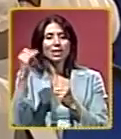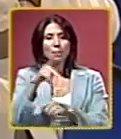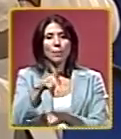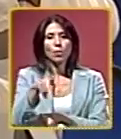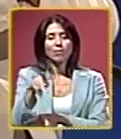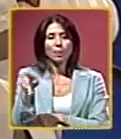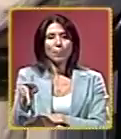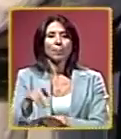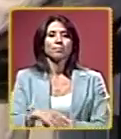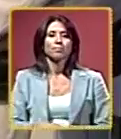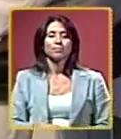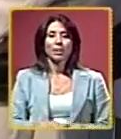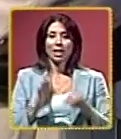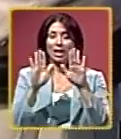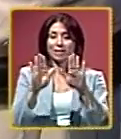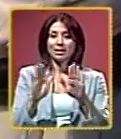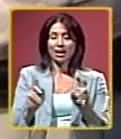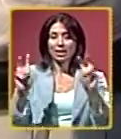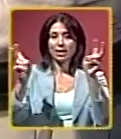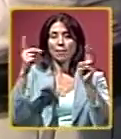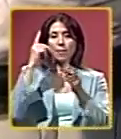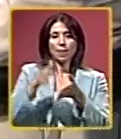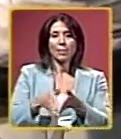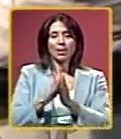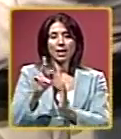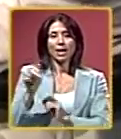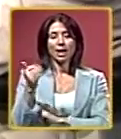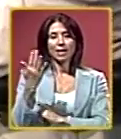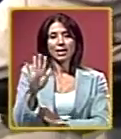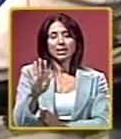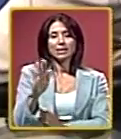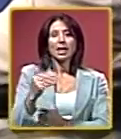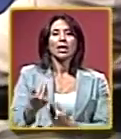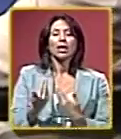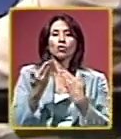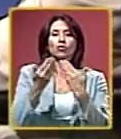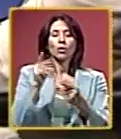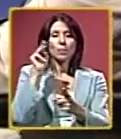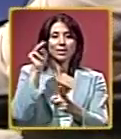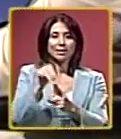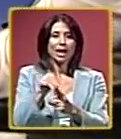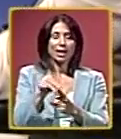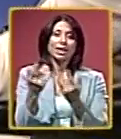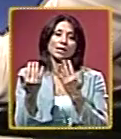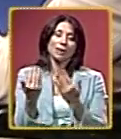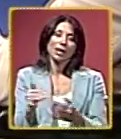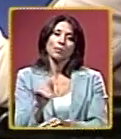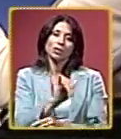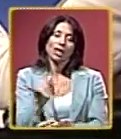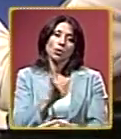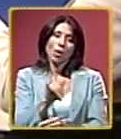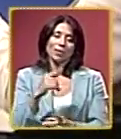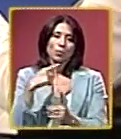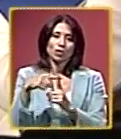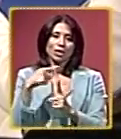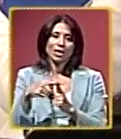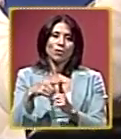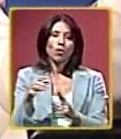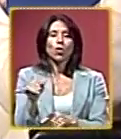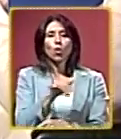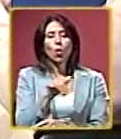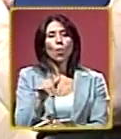Puebla-Panamá. Pues excelente punto para pedirle al canal que nos dé un mensaje que esperamos sea igual de positivo